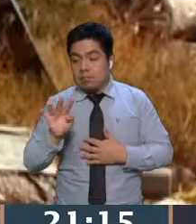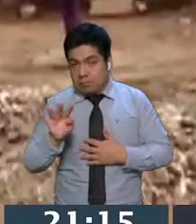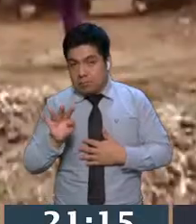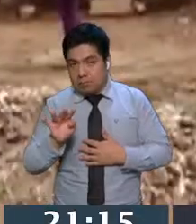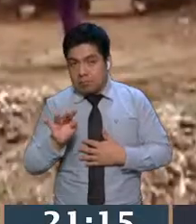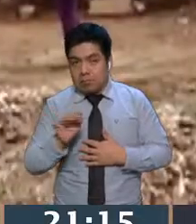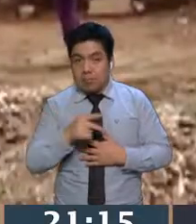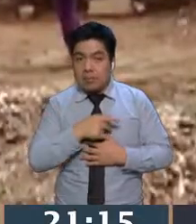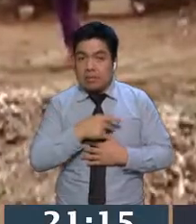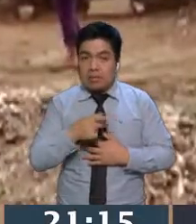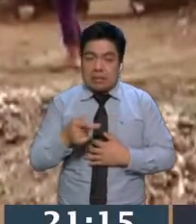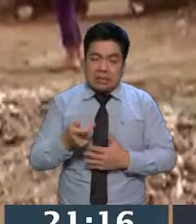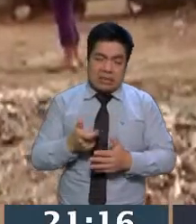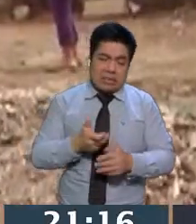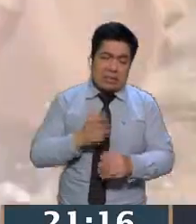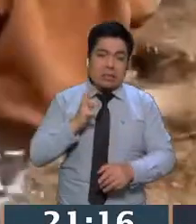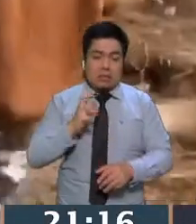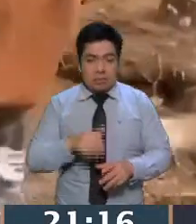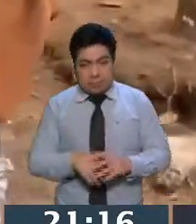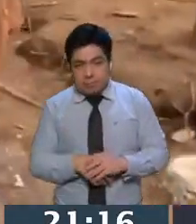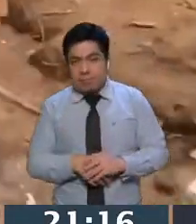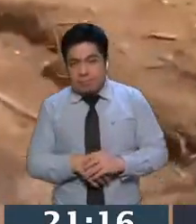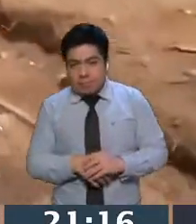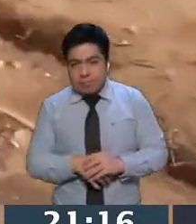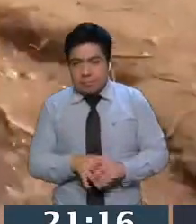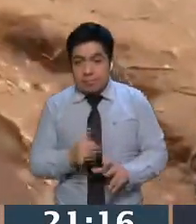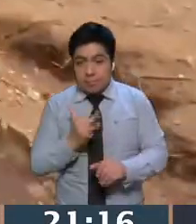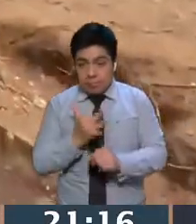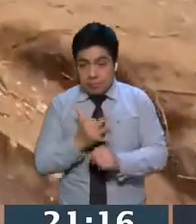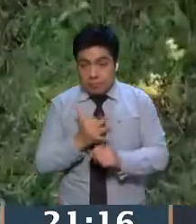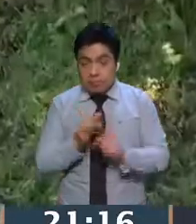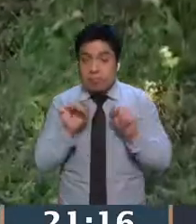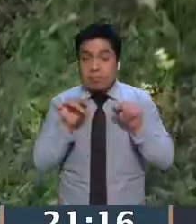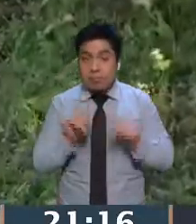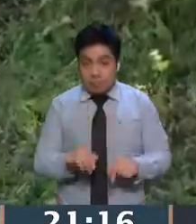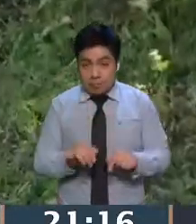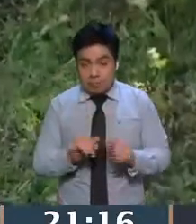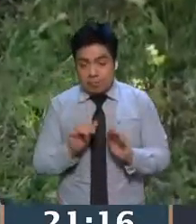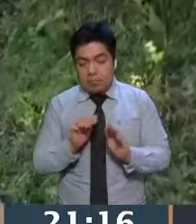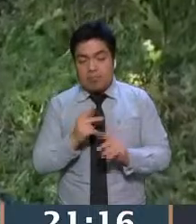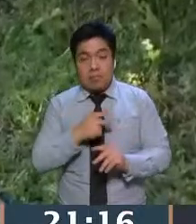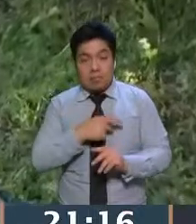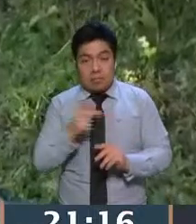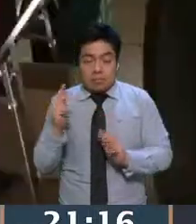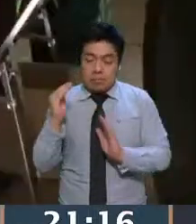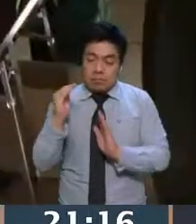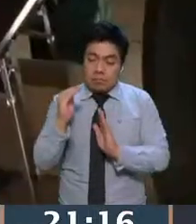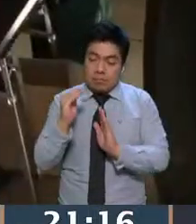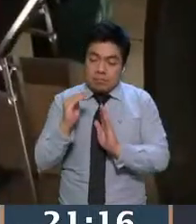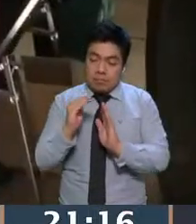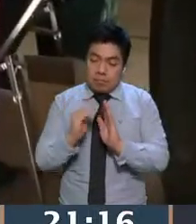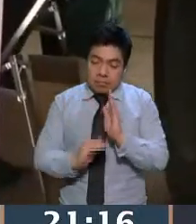en pobreza extrema. Fue hasta la actual administración en que el índice de pobreza se ha reducido a